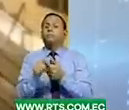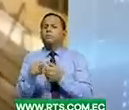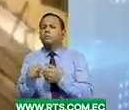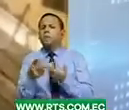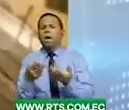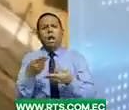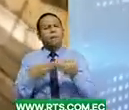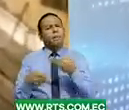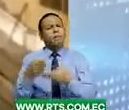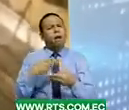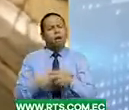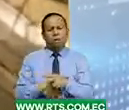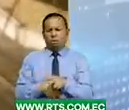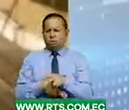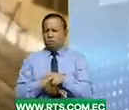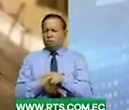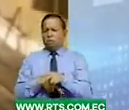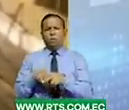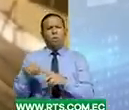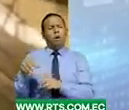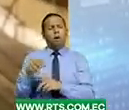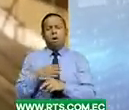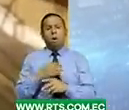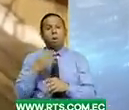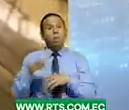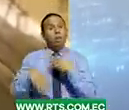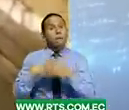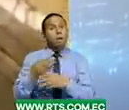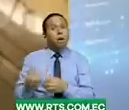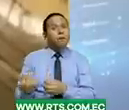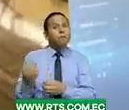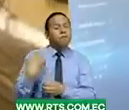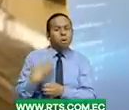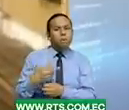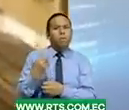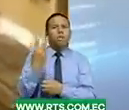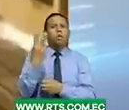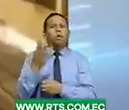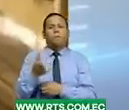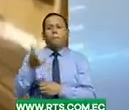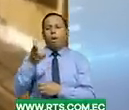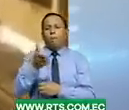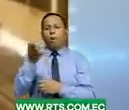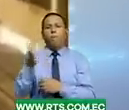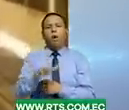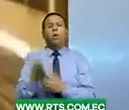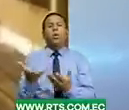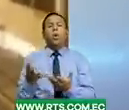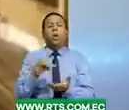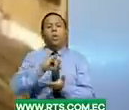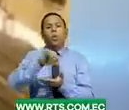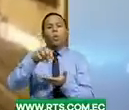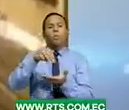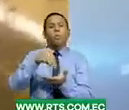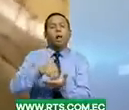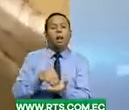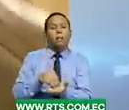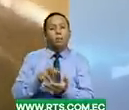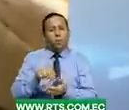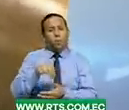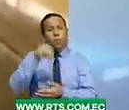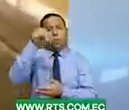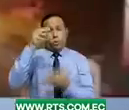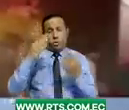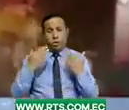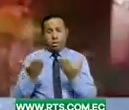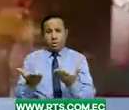una ráfaga. Minutos después se reportó un doble crimen en la cooperativa Juan Montalvo, en el norte de la